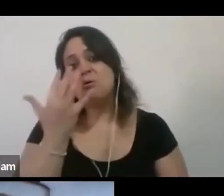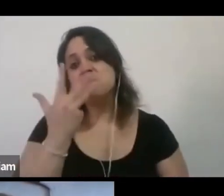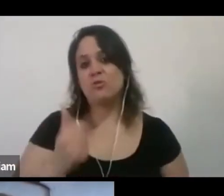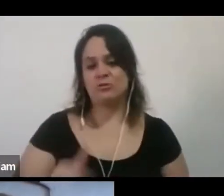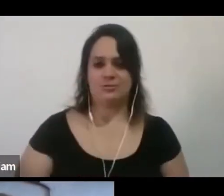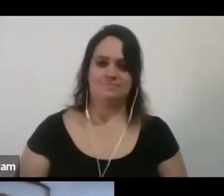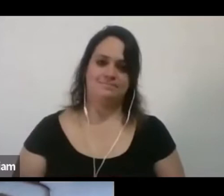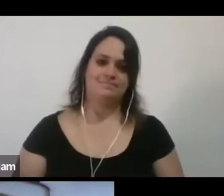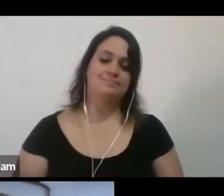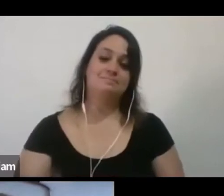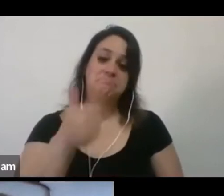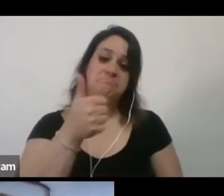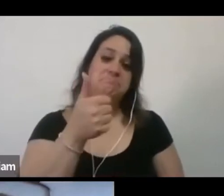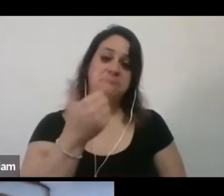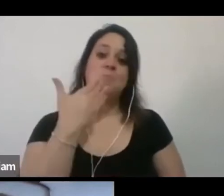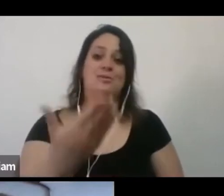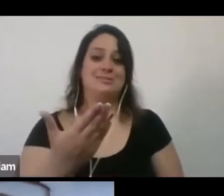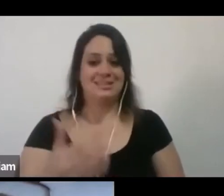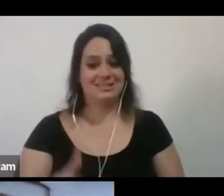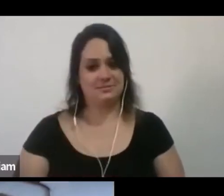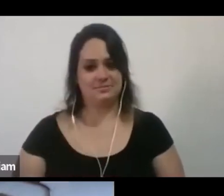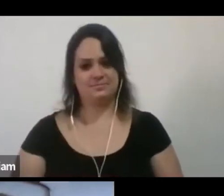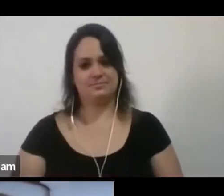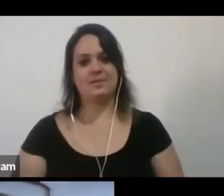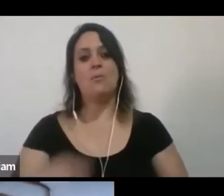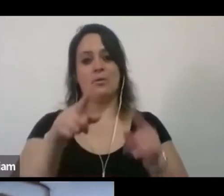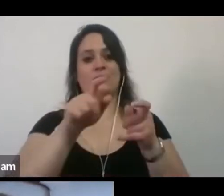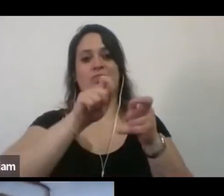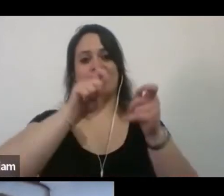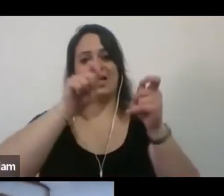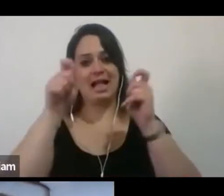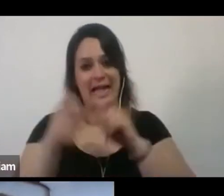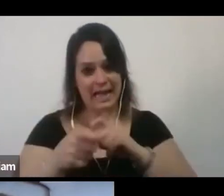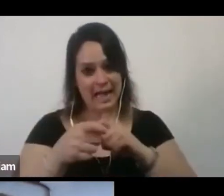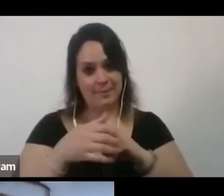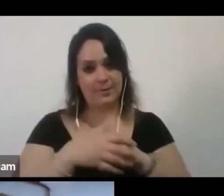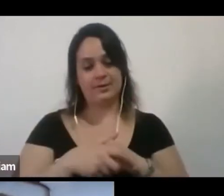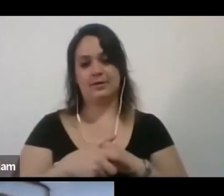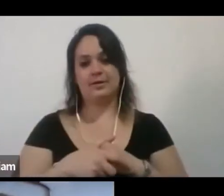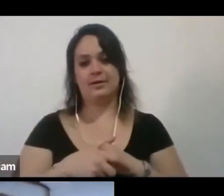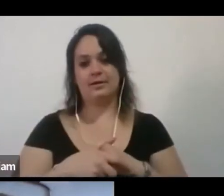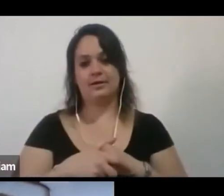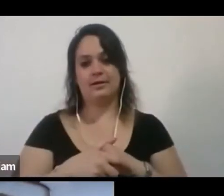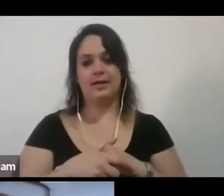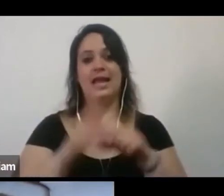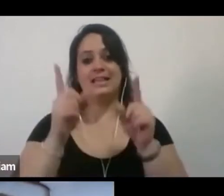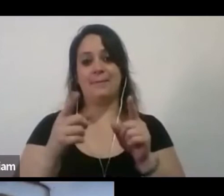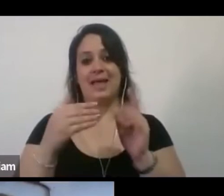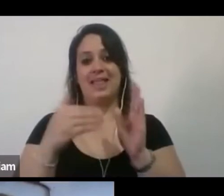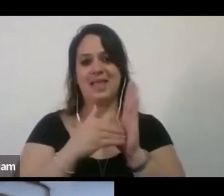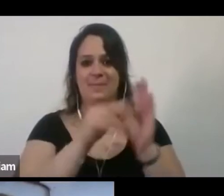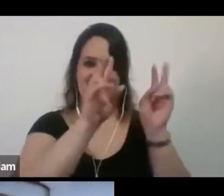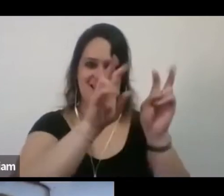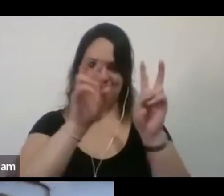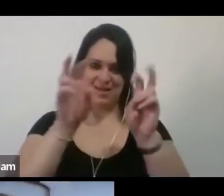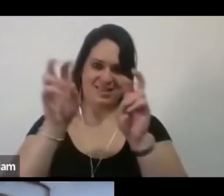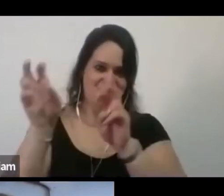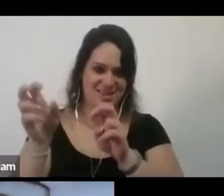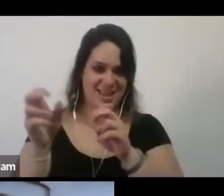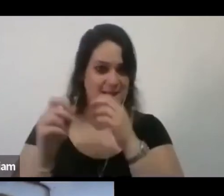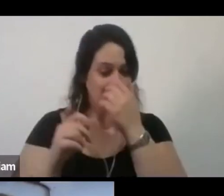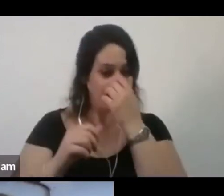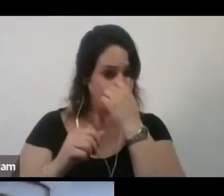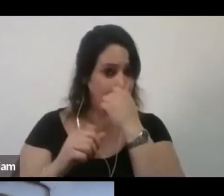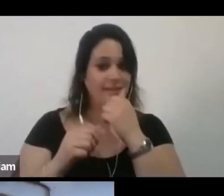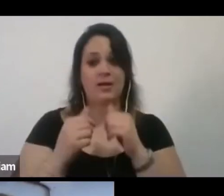Perfecto, Sofi. Bueno, esta transformación también, por lo que veo, se motiva también por temáticas, o sea, uno tiene como